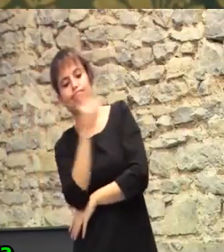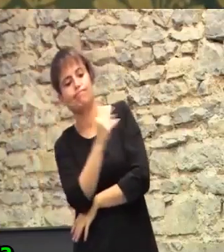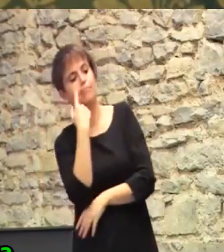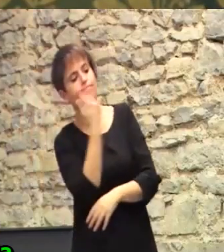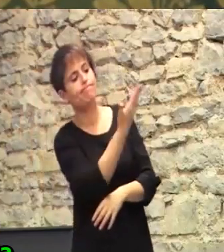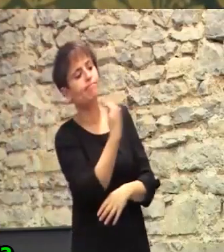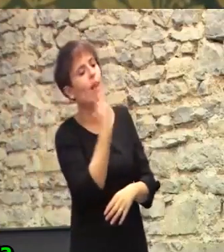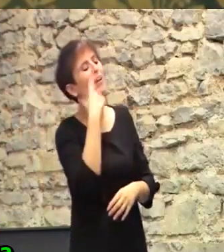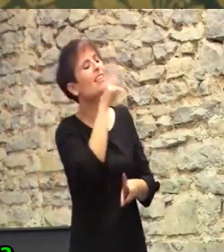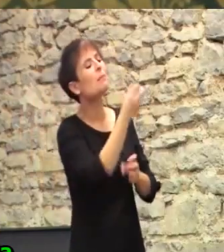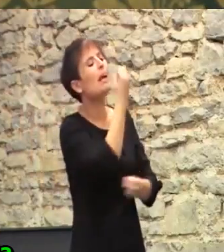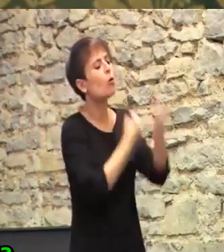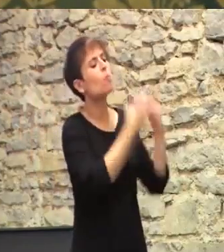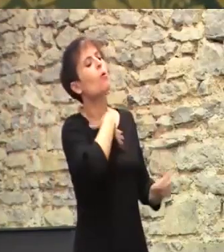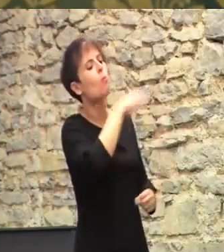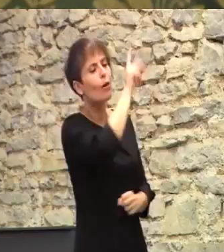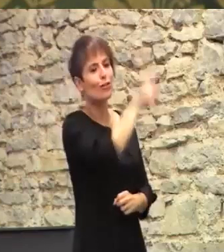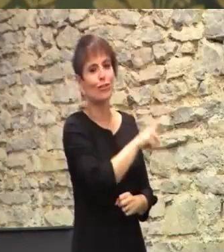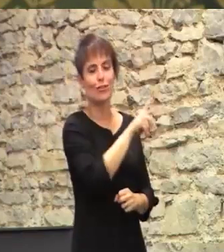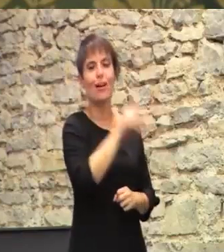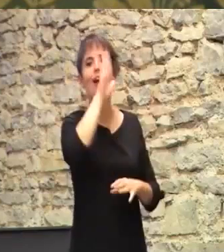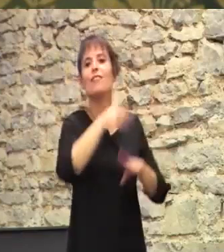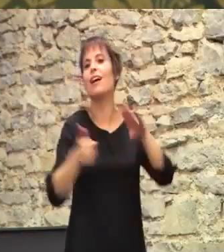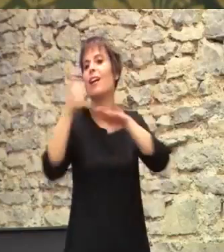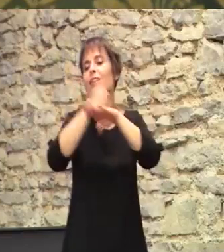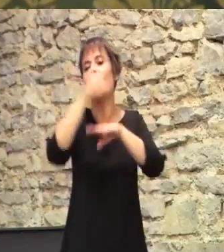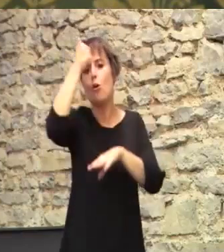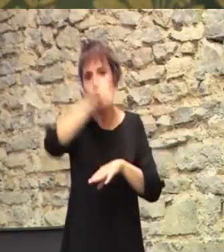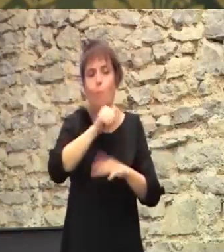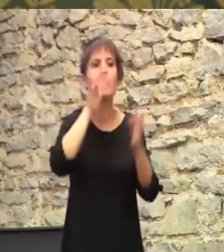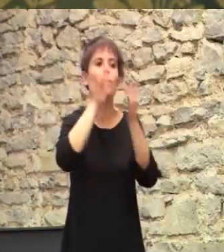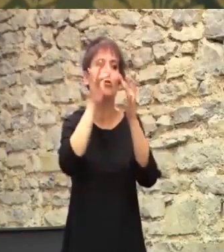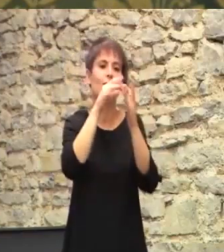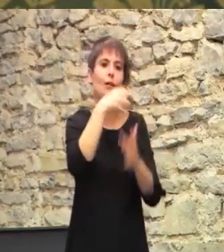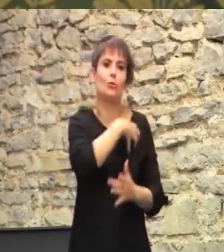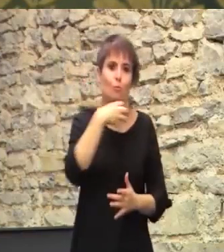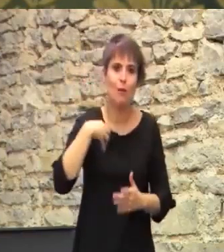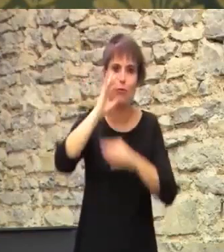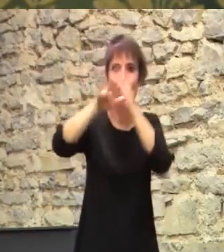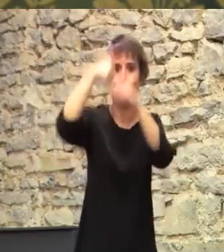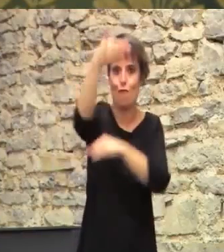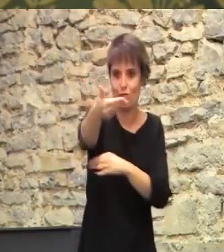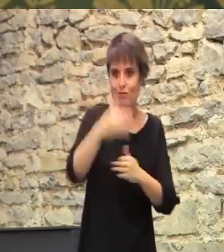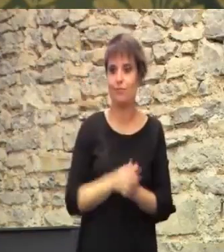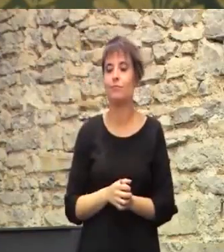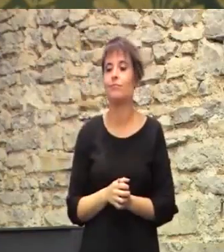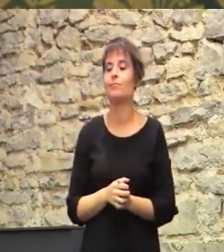de quien manejaba la parte económica y financiera que era quien estaba en contacto con los bancos con el exterior